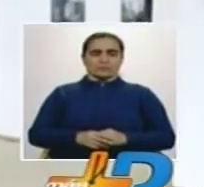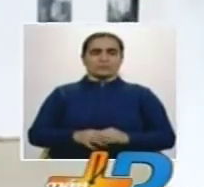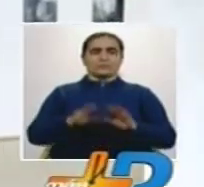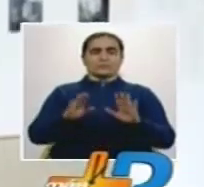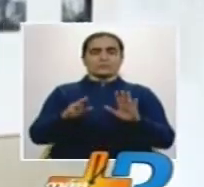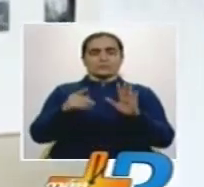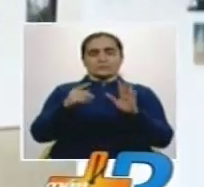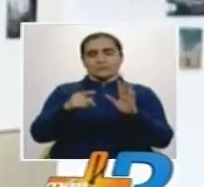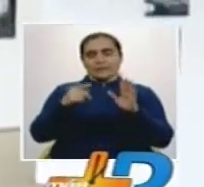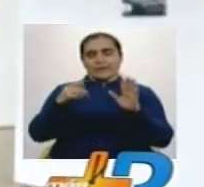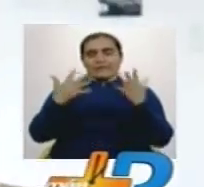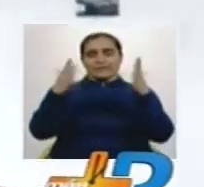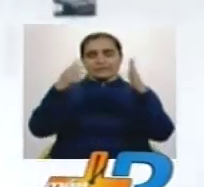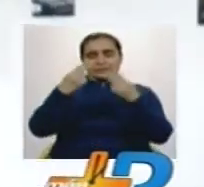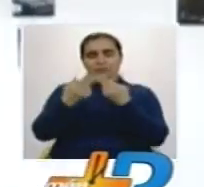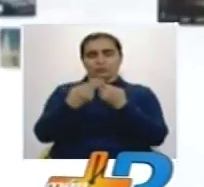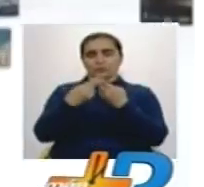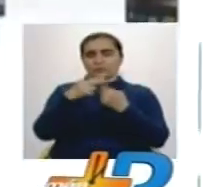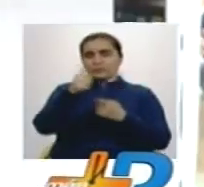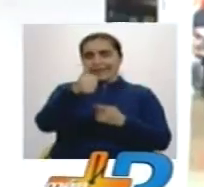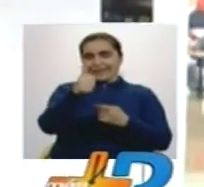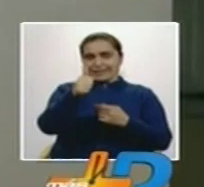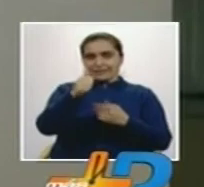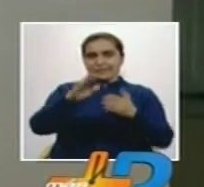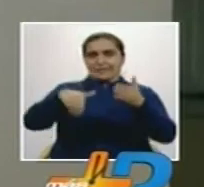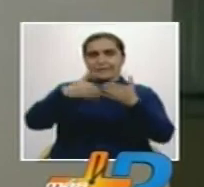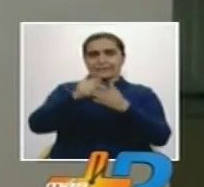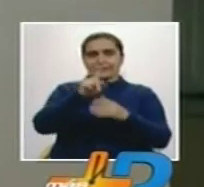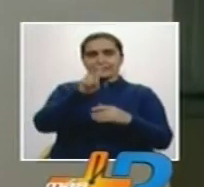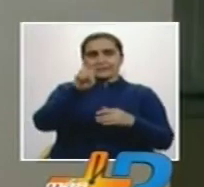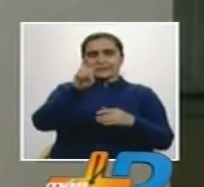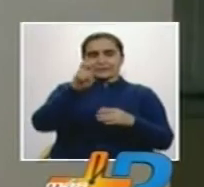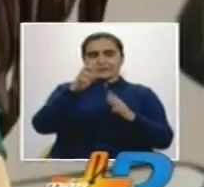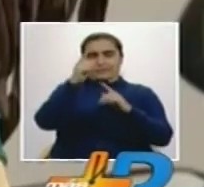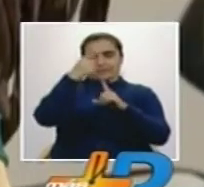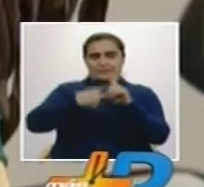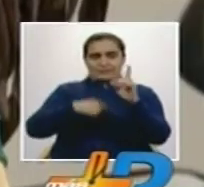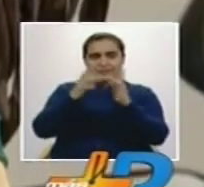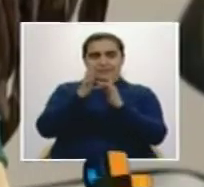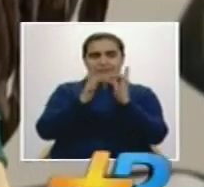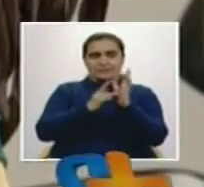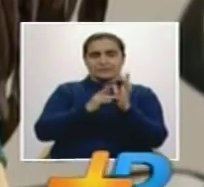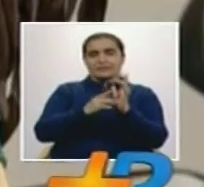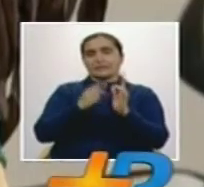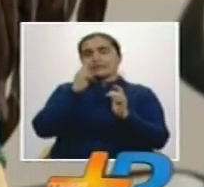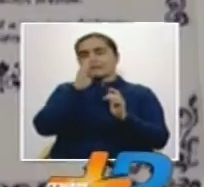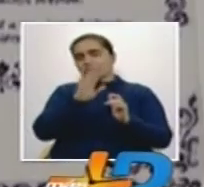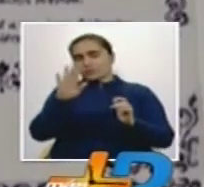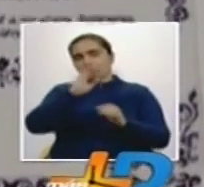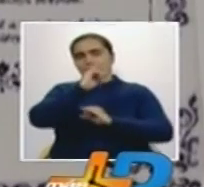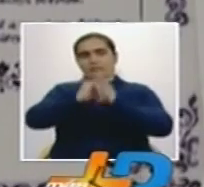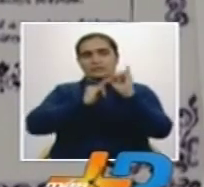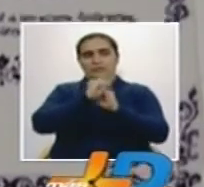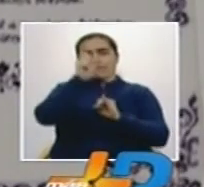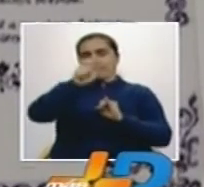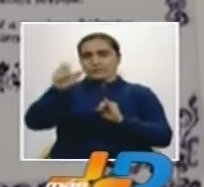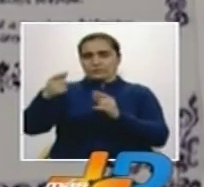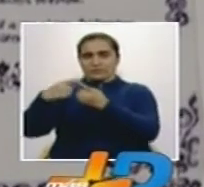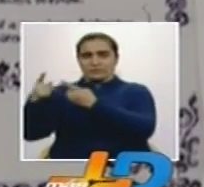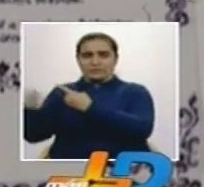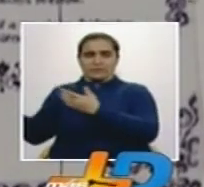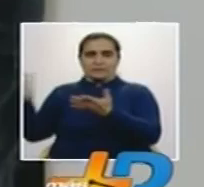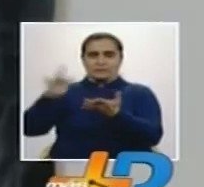La versión número 10 de este Festival de Cultura Gótica irá hasta el 17 de abril y contará con artistas nacionales e internacionales, como Patricio Capec,